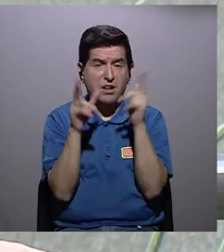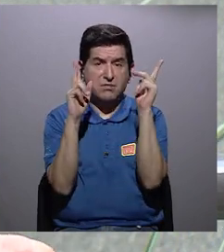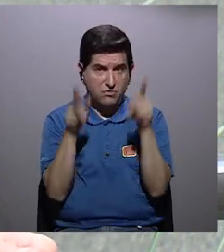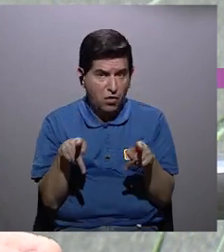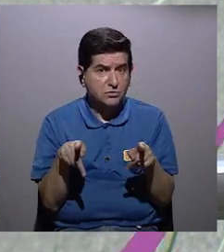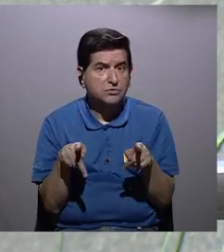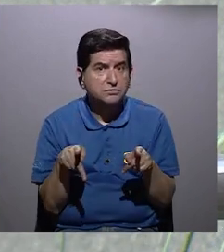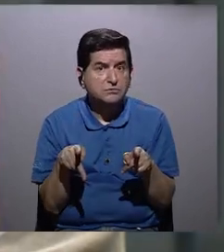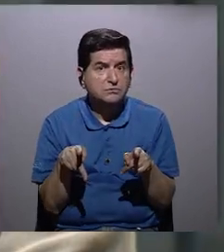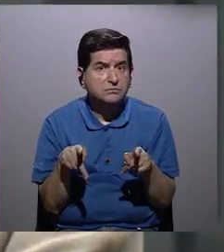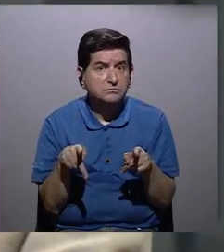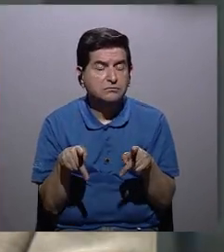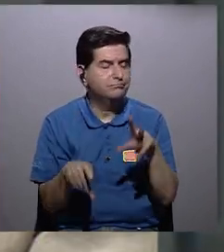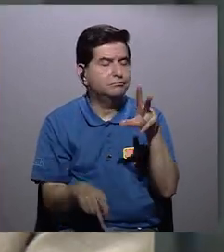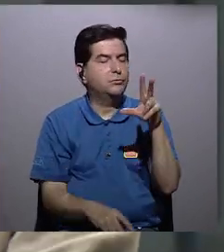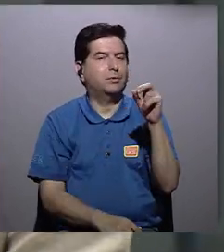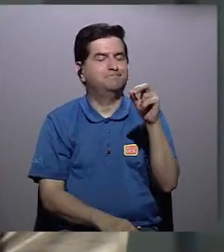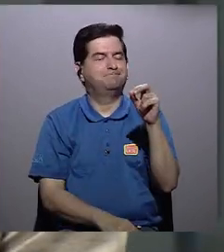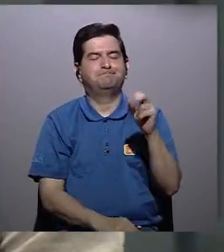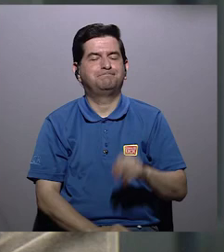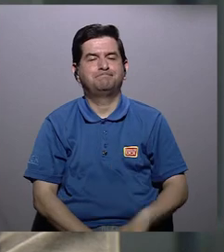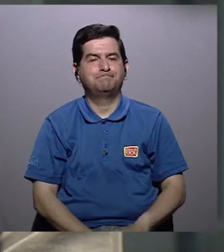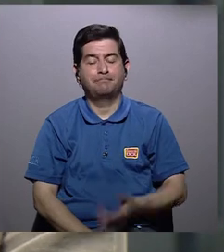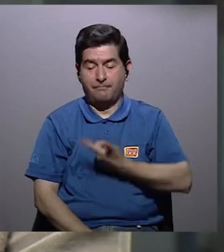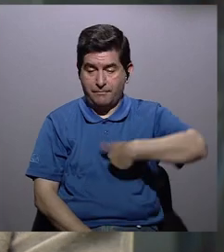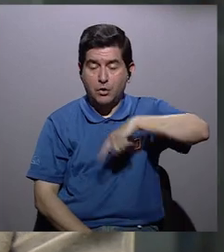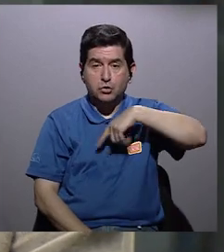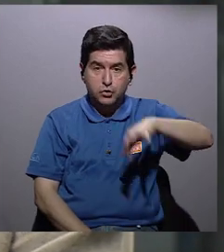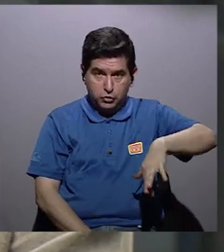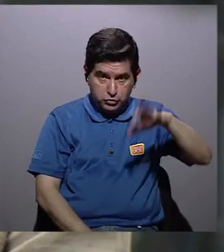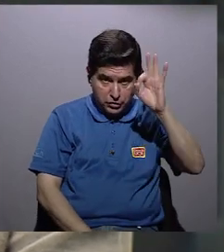mundo? No, de hecho, encontramos que